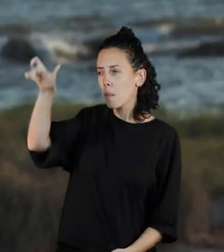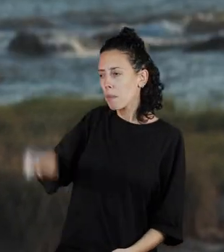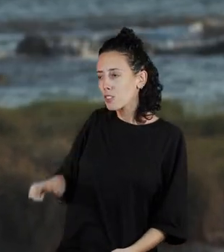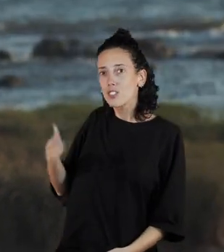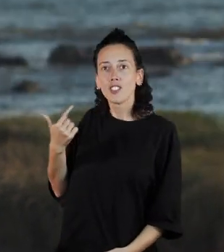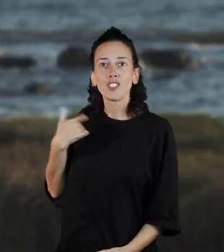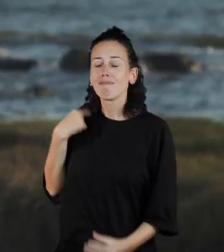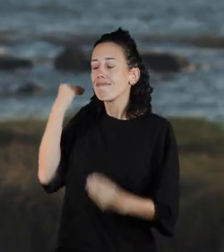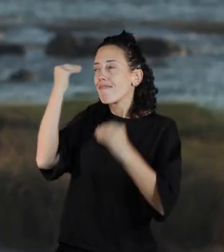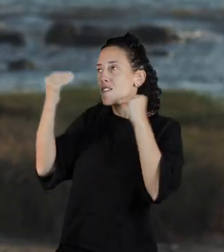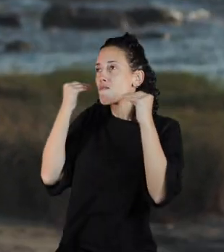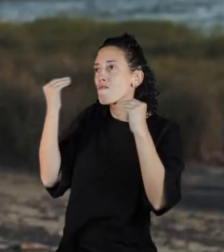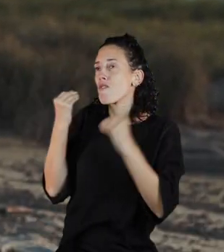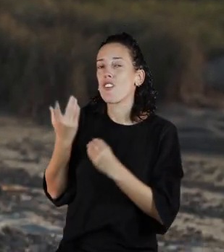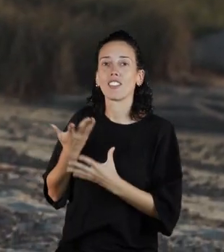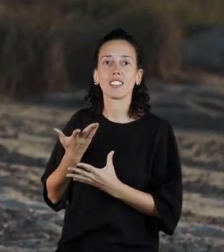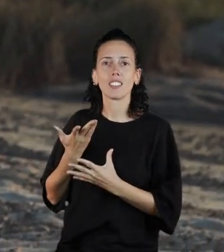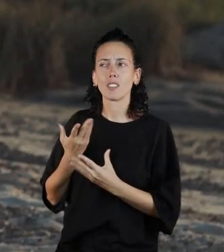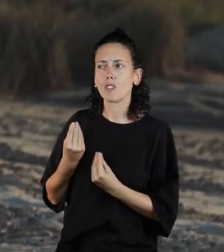cómo esa persona que elegí